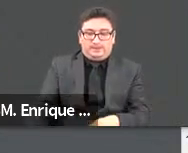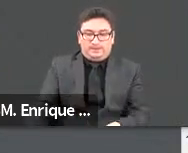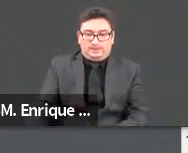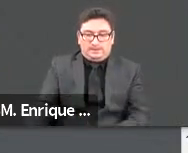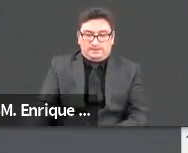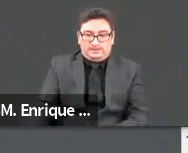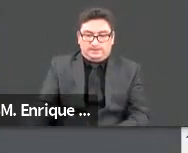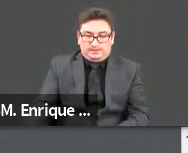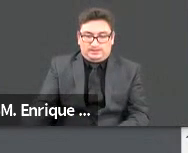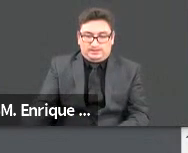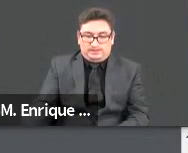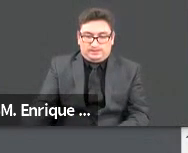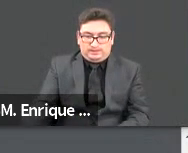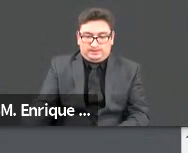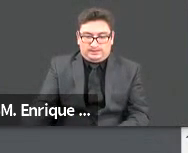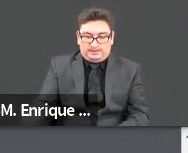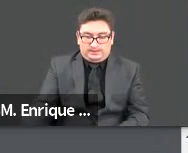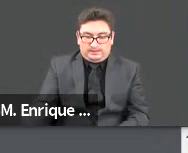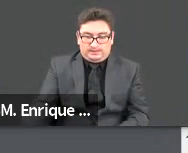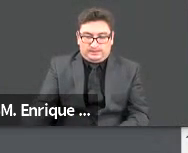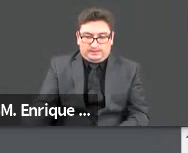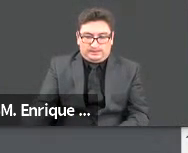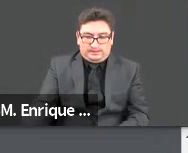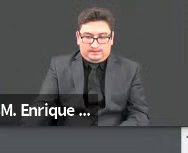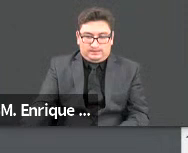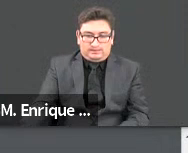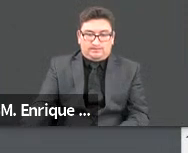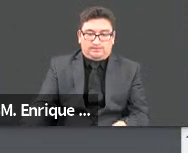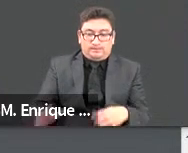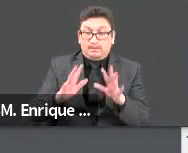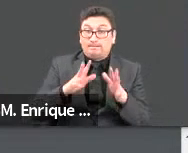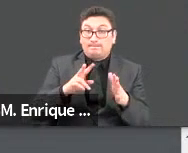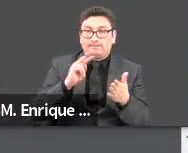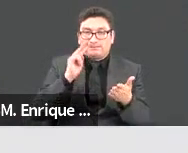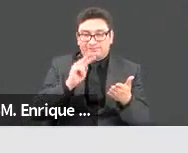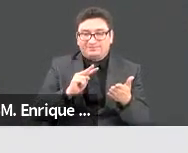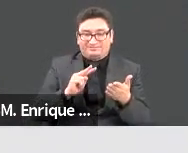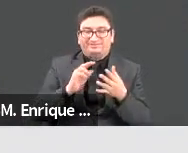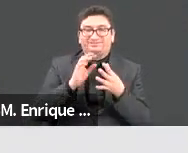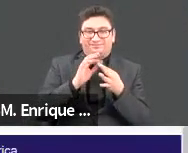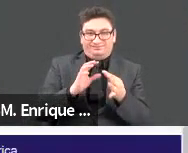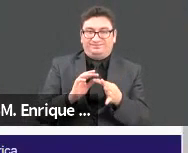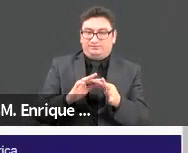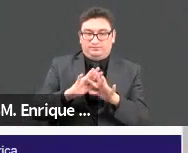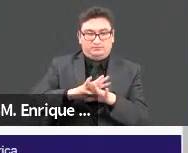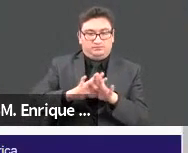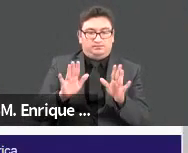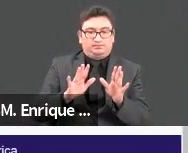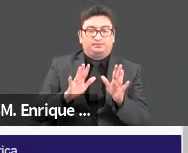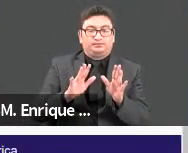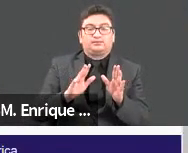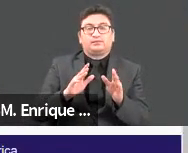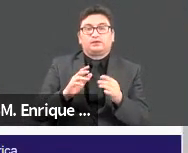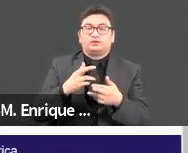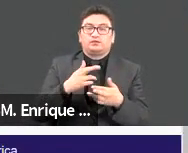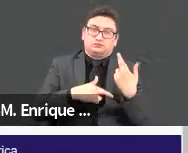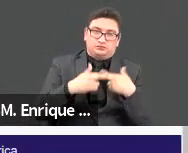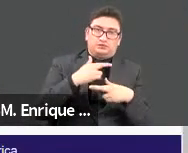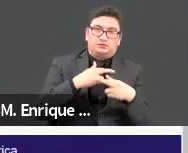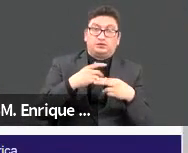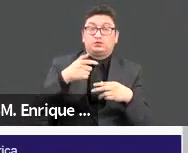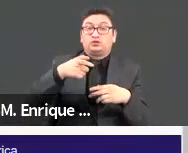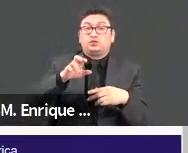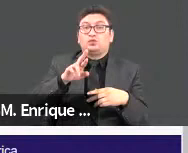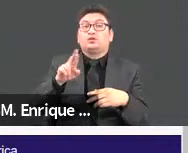Bien, dicho lo anterior, entonces salimos de este apartado. Siempre se va a generar el código QR cuando